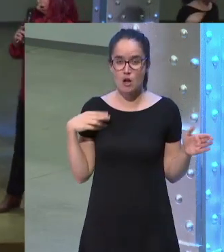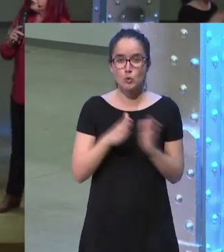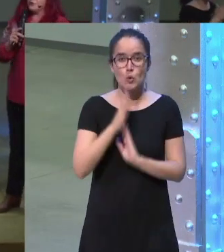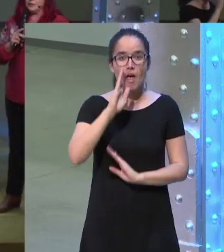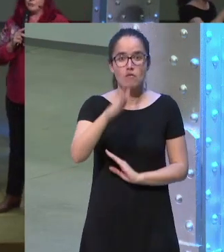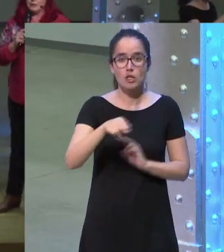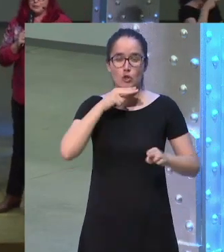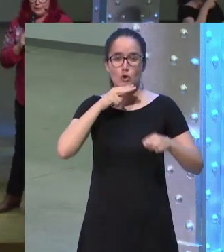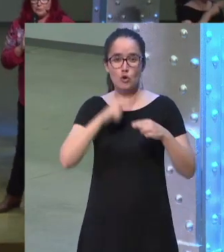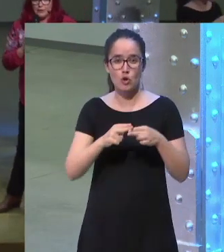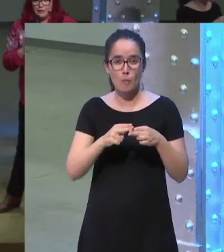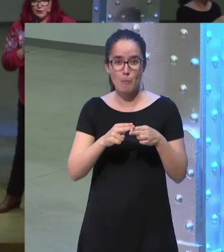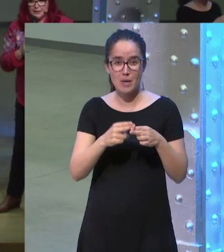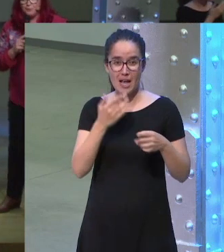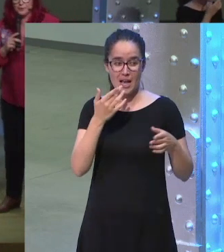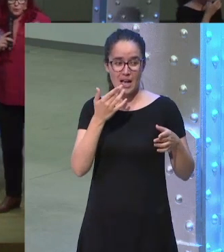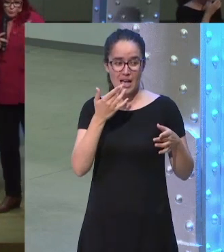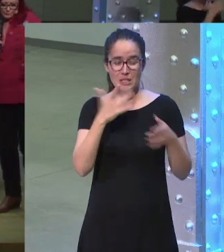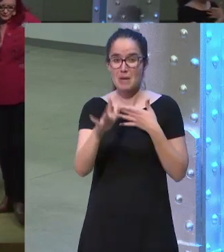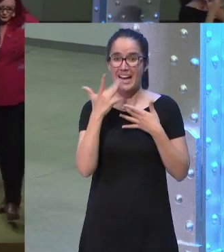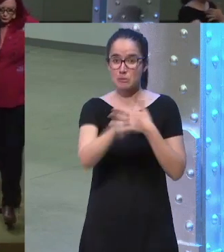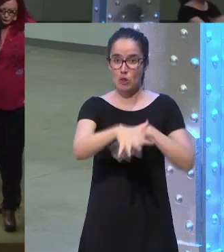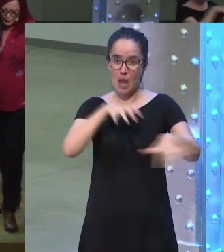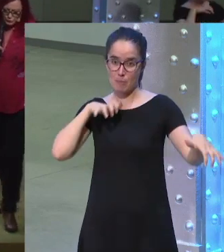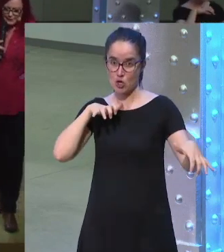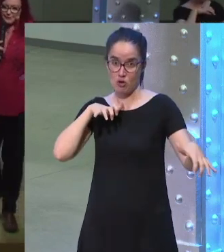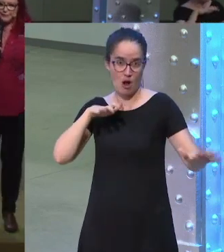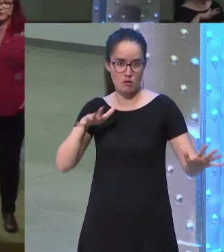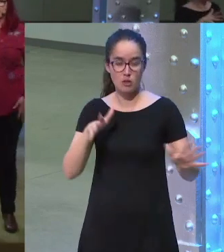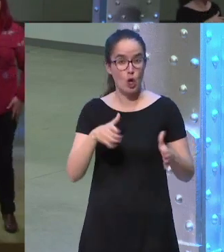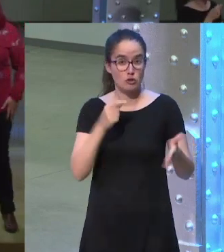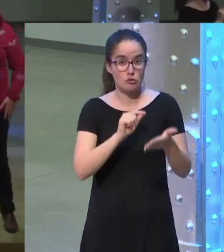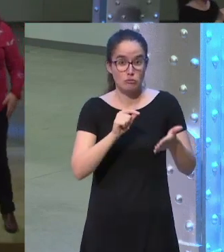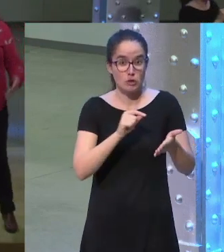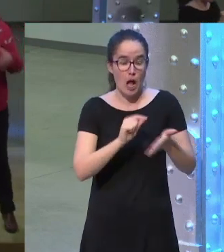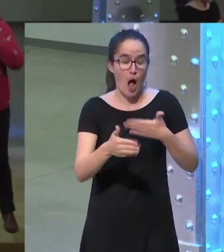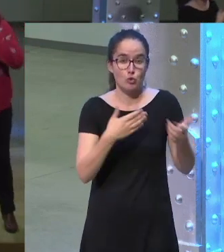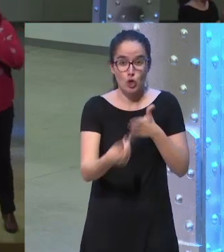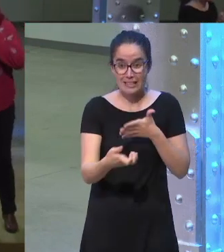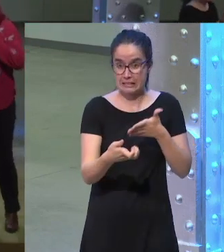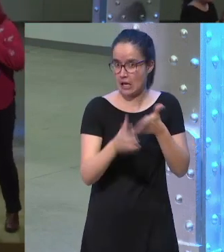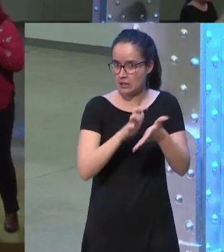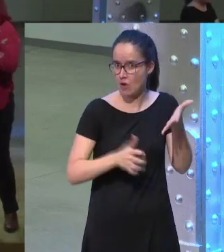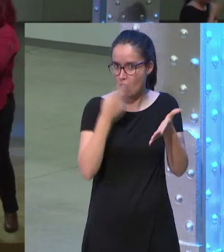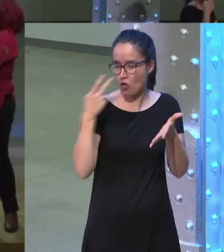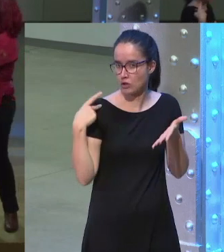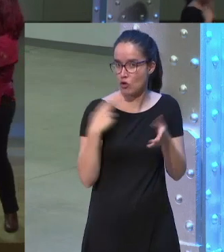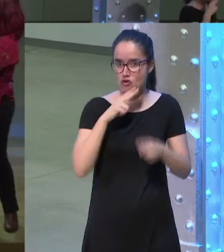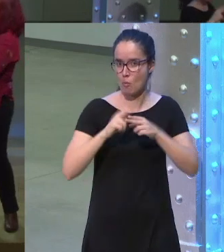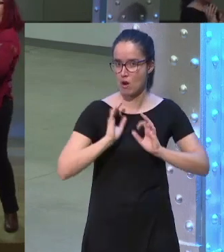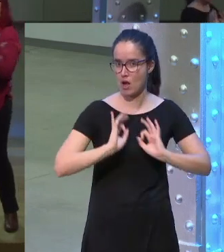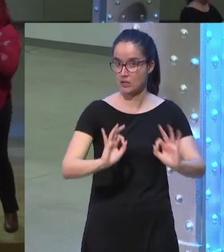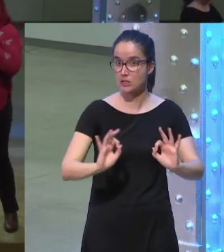efecto que se conoce con el nombre del espejismo de la mayoría, que como lo bautizaron los autores que escribieron en un artículo hace 2 años, y que es el siguiente.